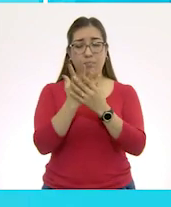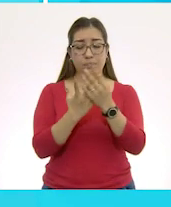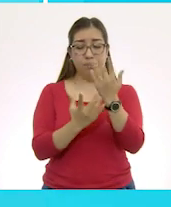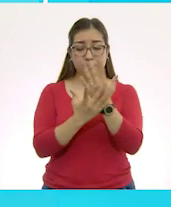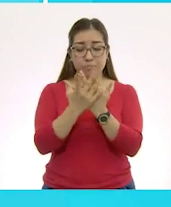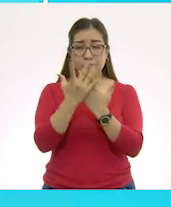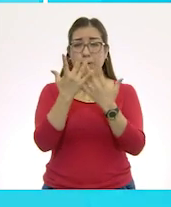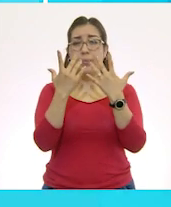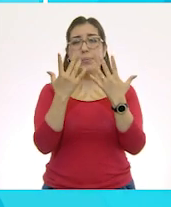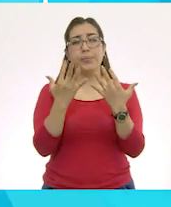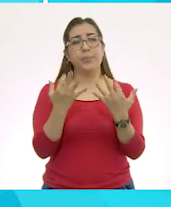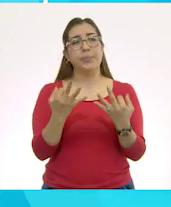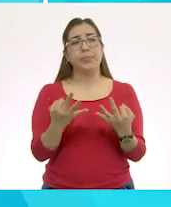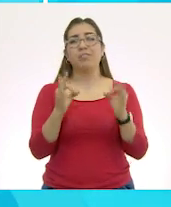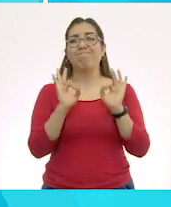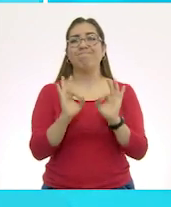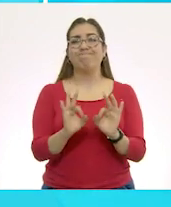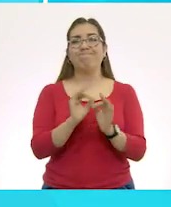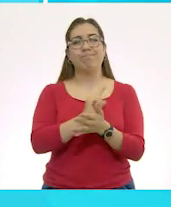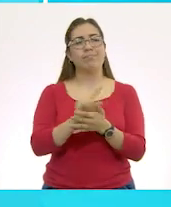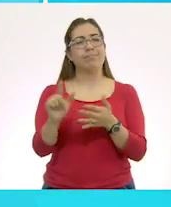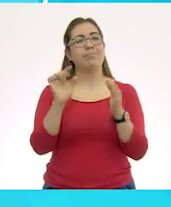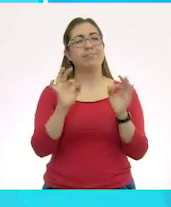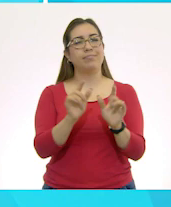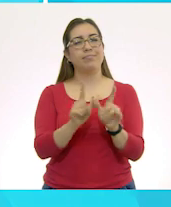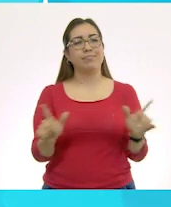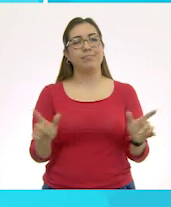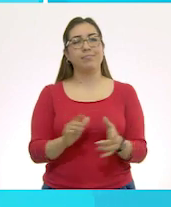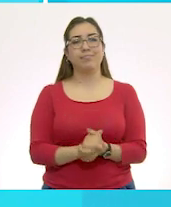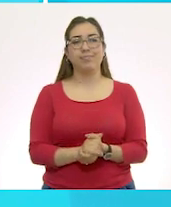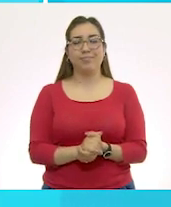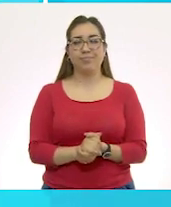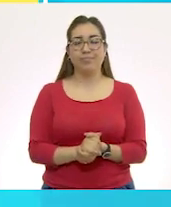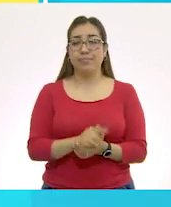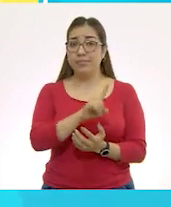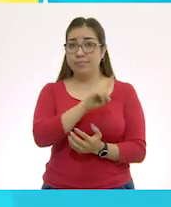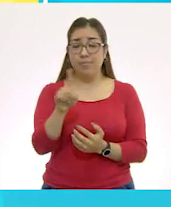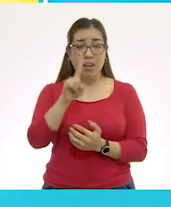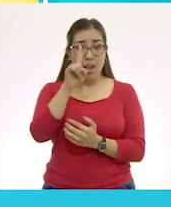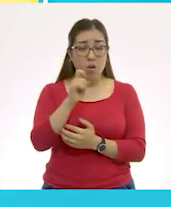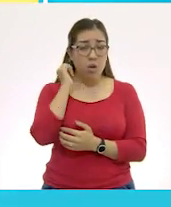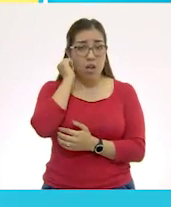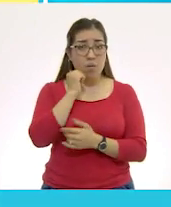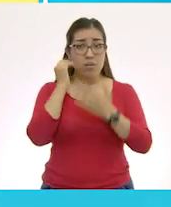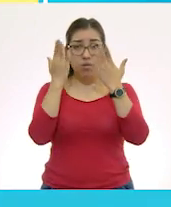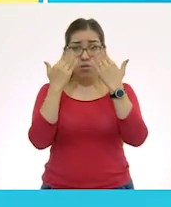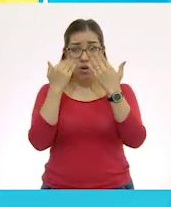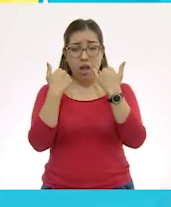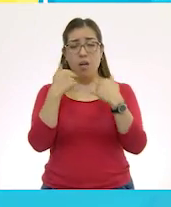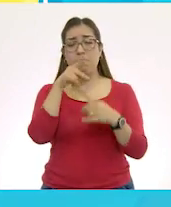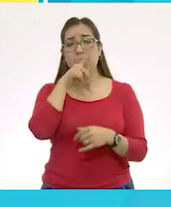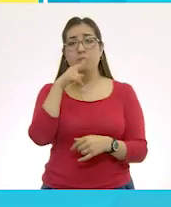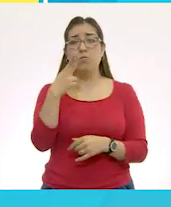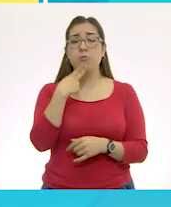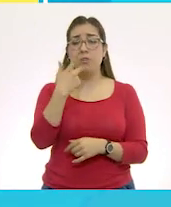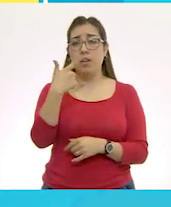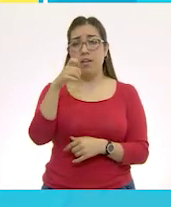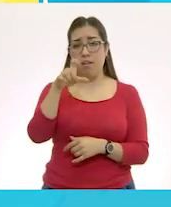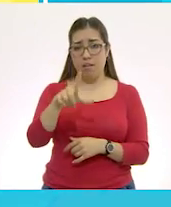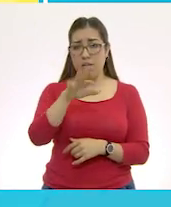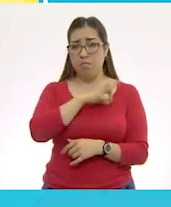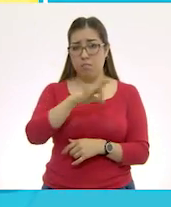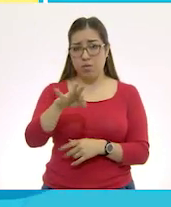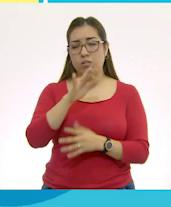estilista sus manos están limpias si no tienes agua y jabón usa desinfectantes a